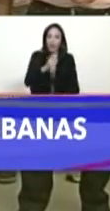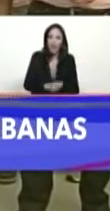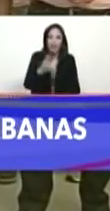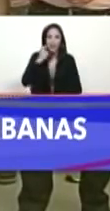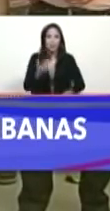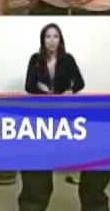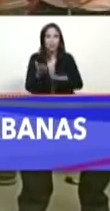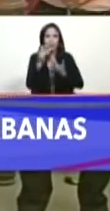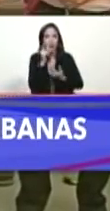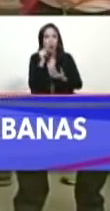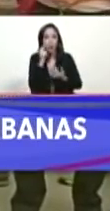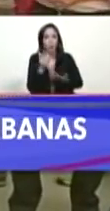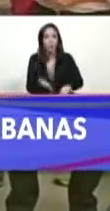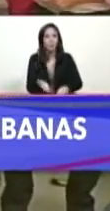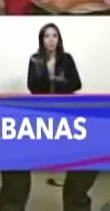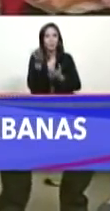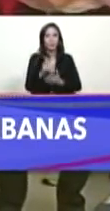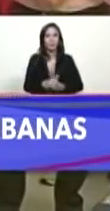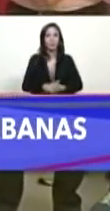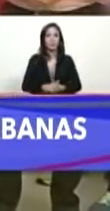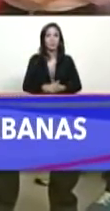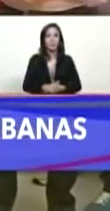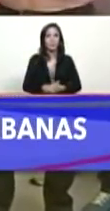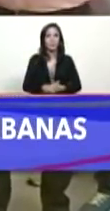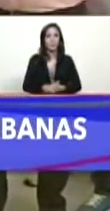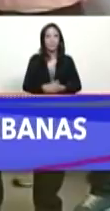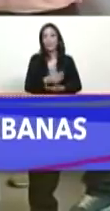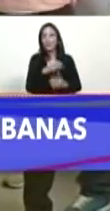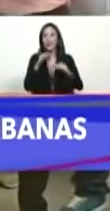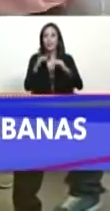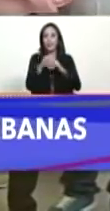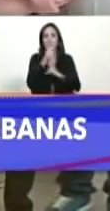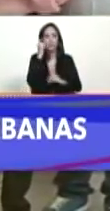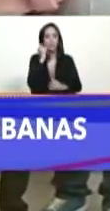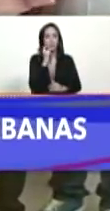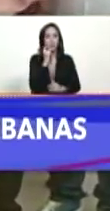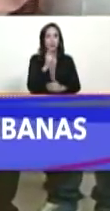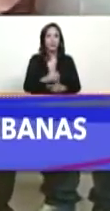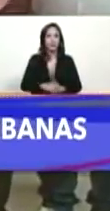Vicente Rangel, el Pepe, desde acá del municipio Sucre.